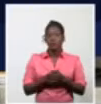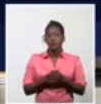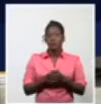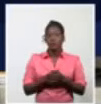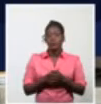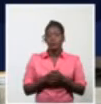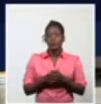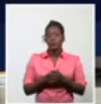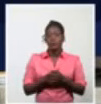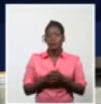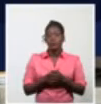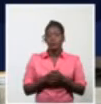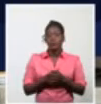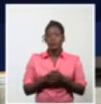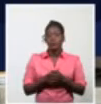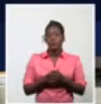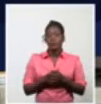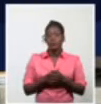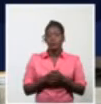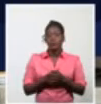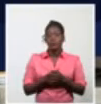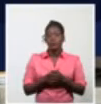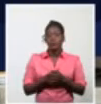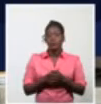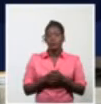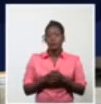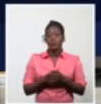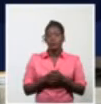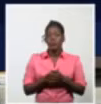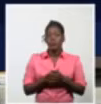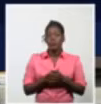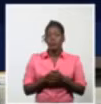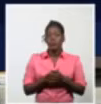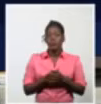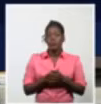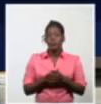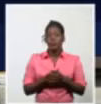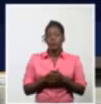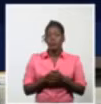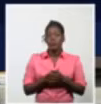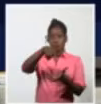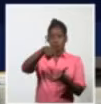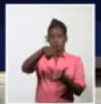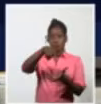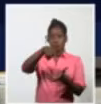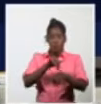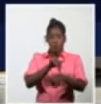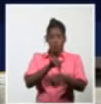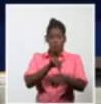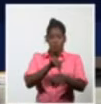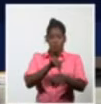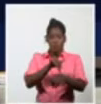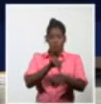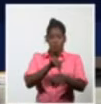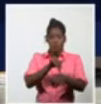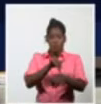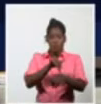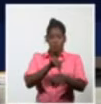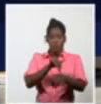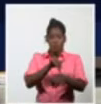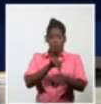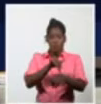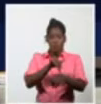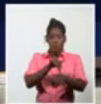el SIDA, en el mundo? Que esa es una pandemia también. Sin embargo, no se ha logrado una